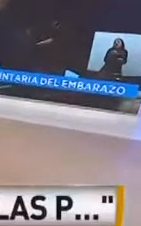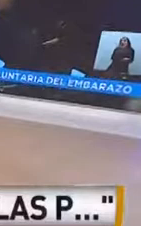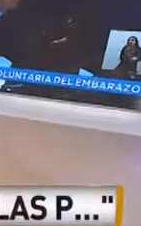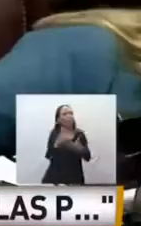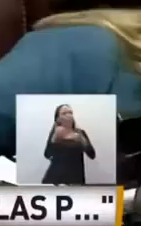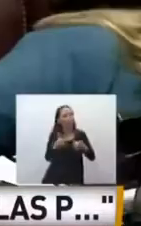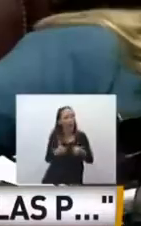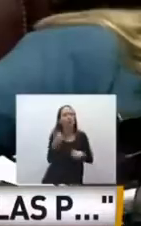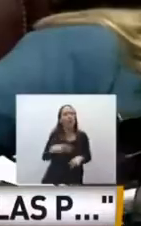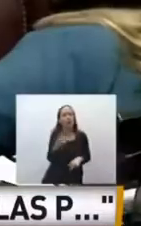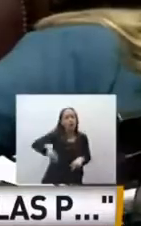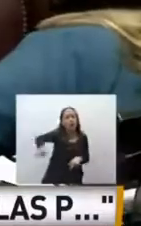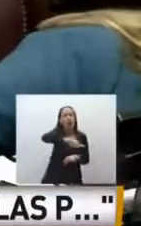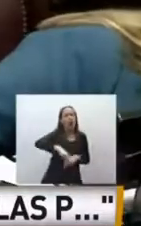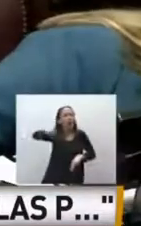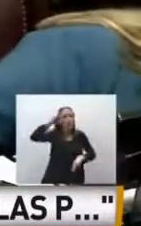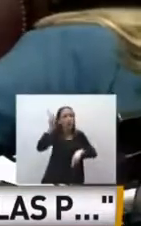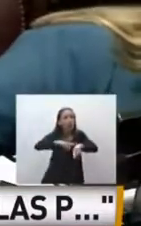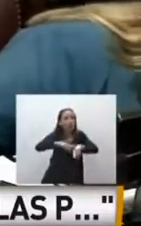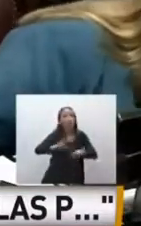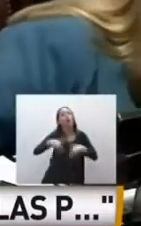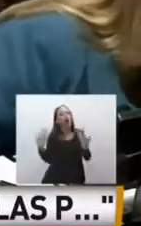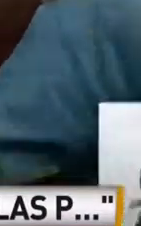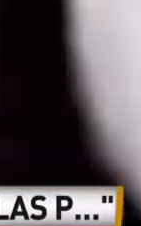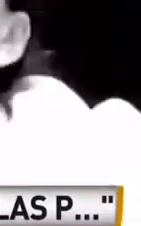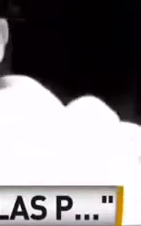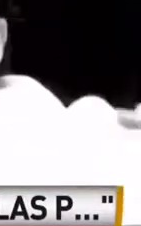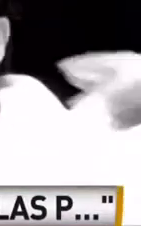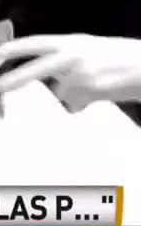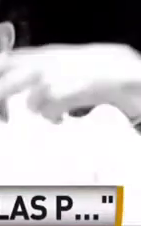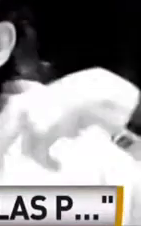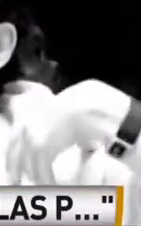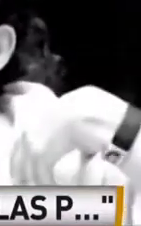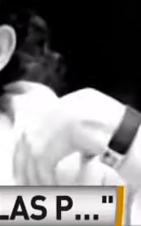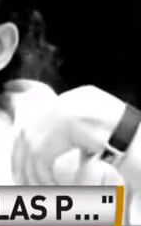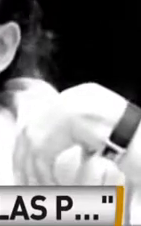Creo que si todos respetamos el tiempo, nos vamos a estar respetando entre todos, ¿no?